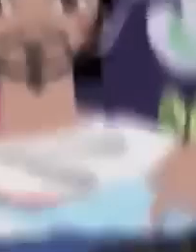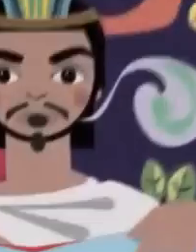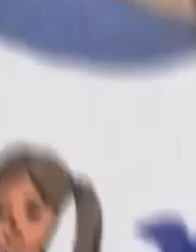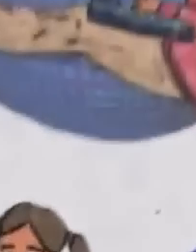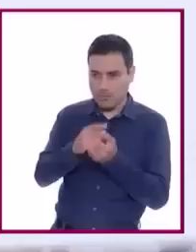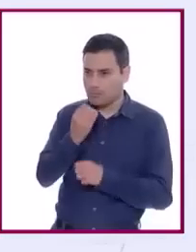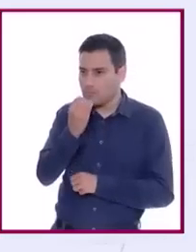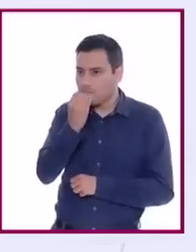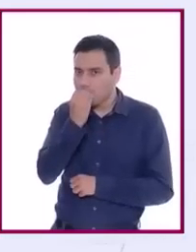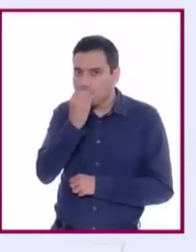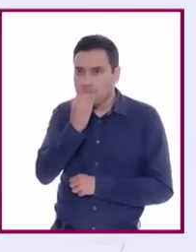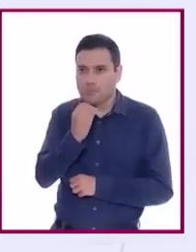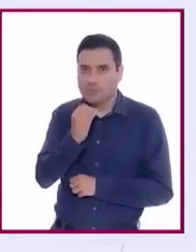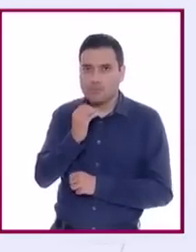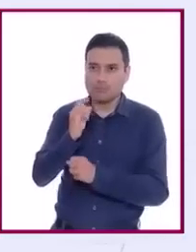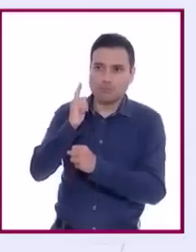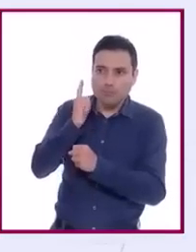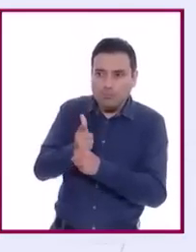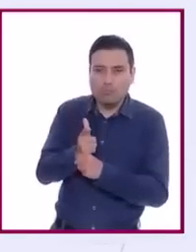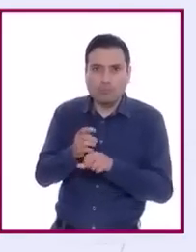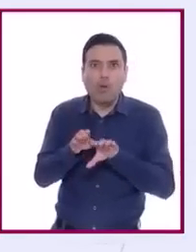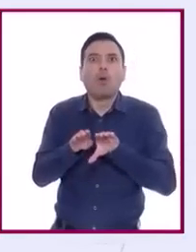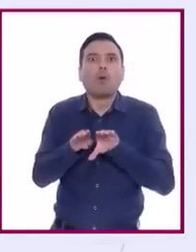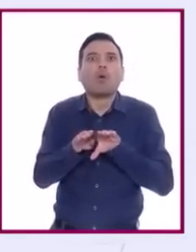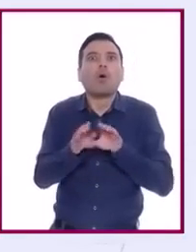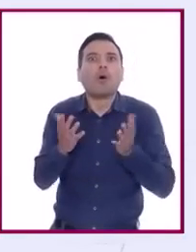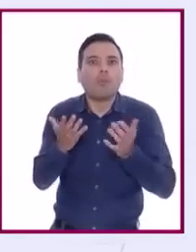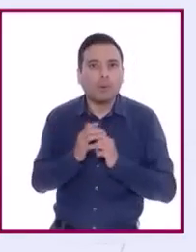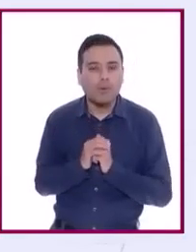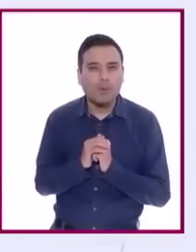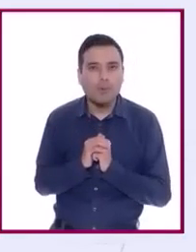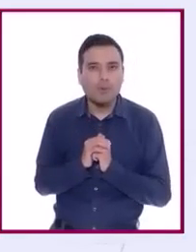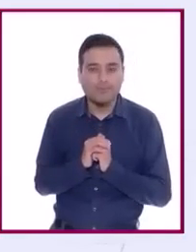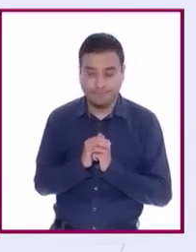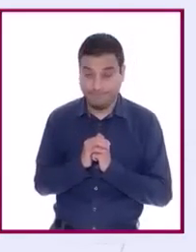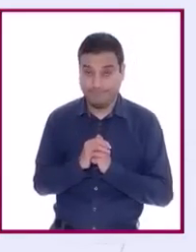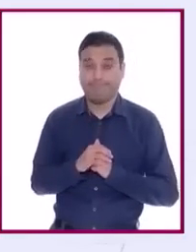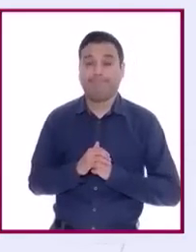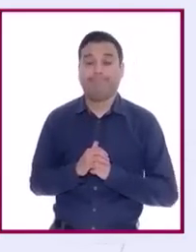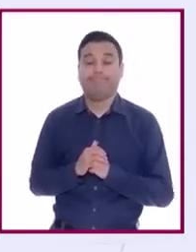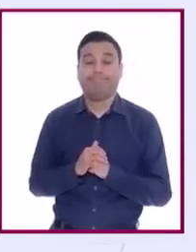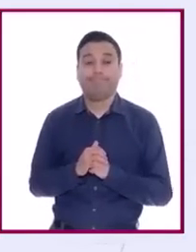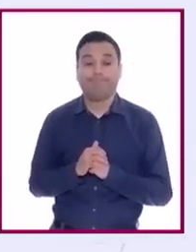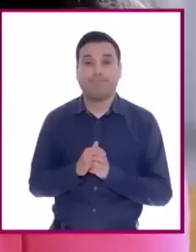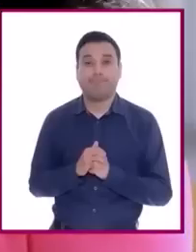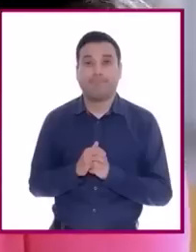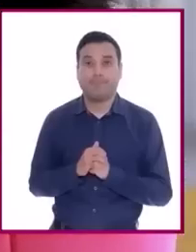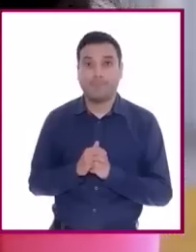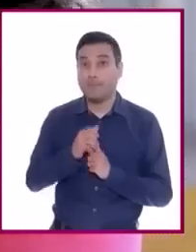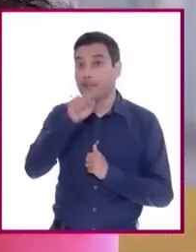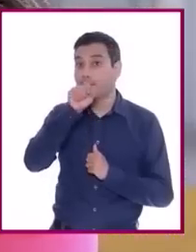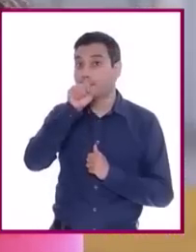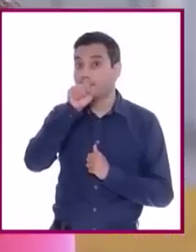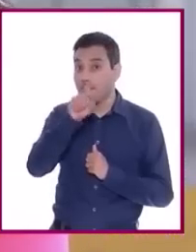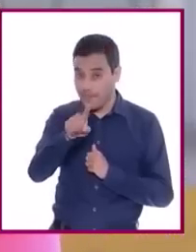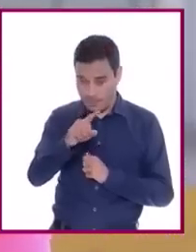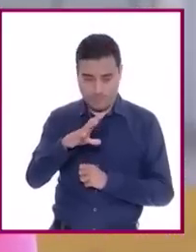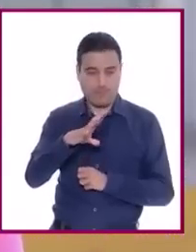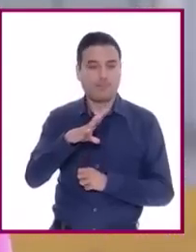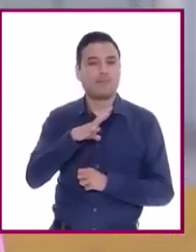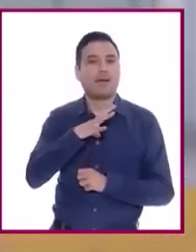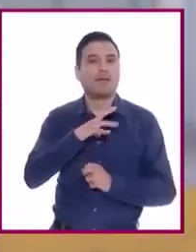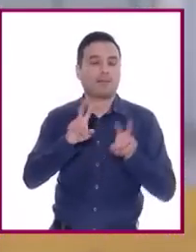alimentos y bueno viene el momento donde nos concretamos mayormente a las matemáticas a partir